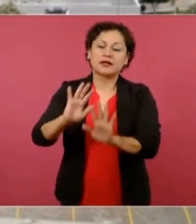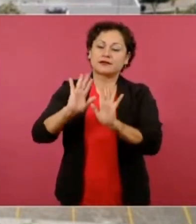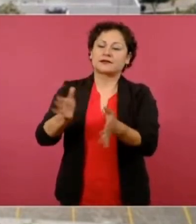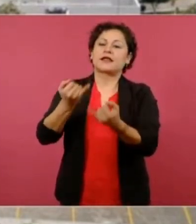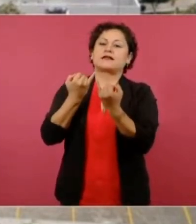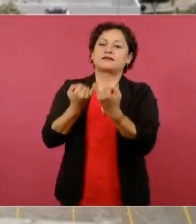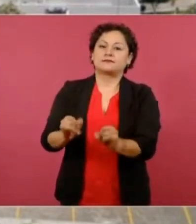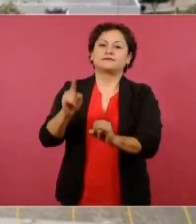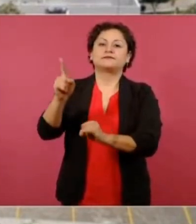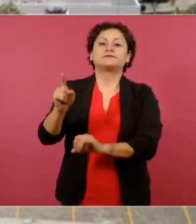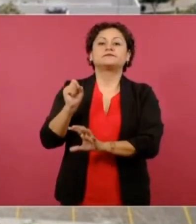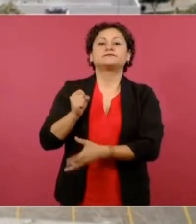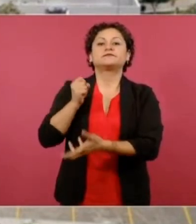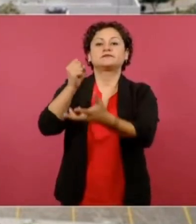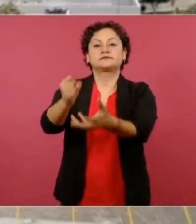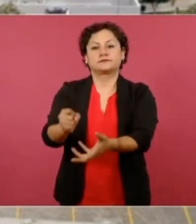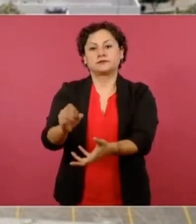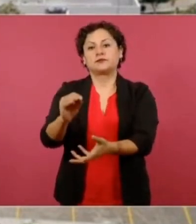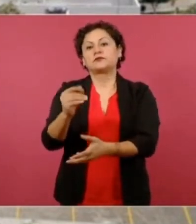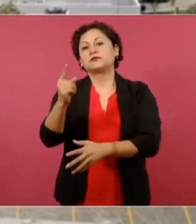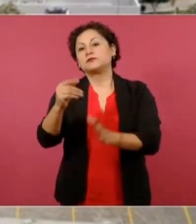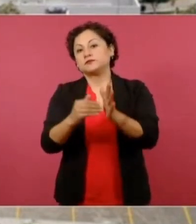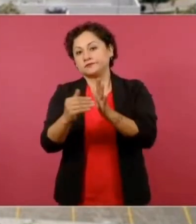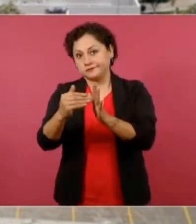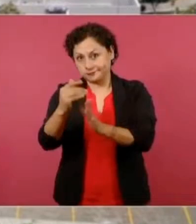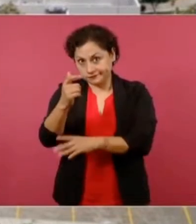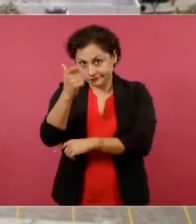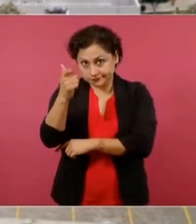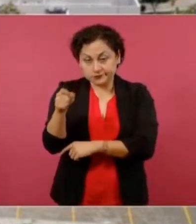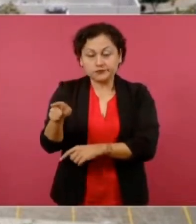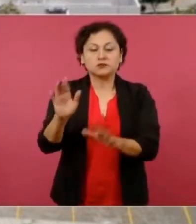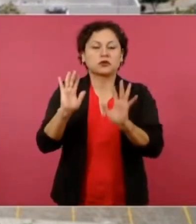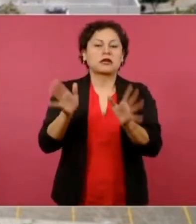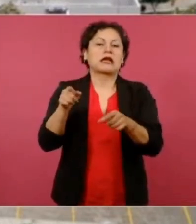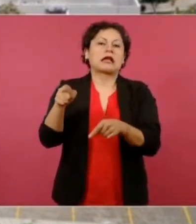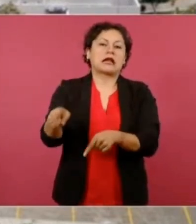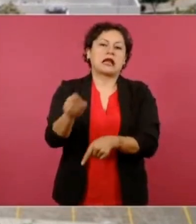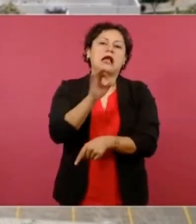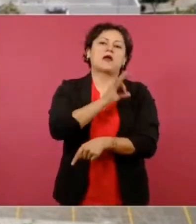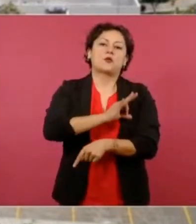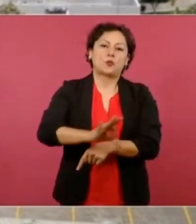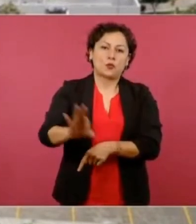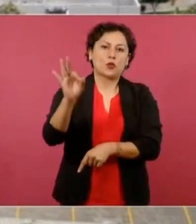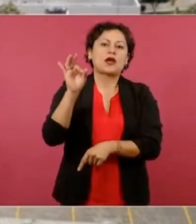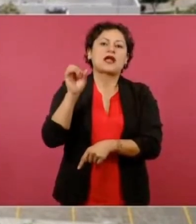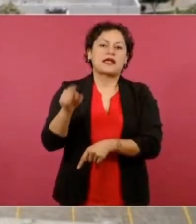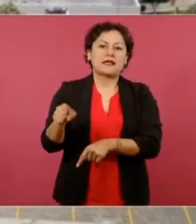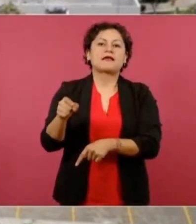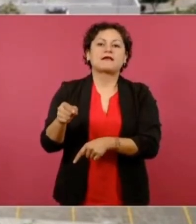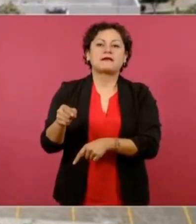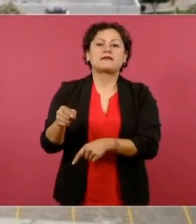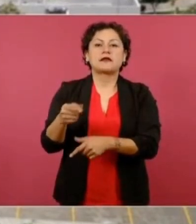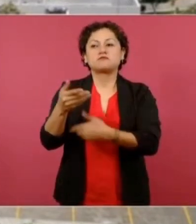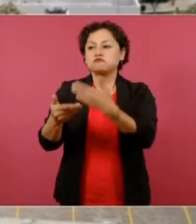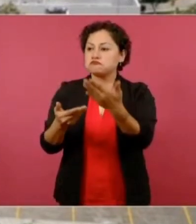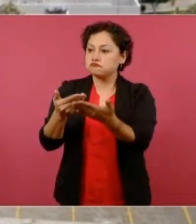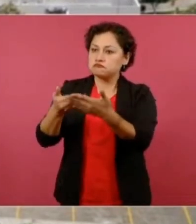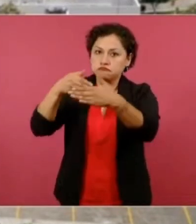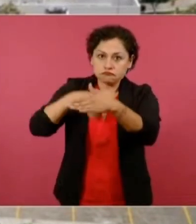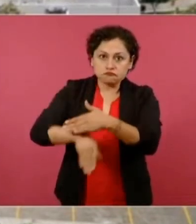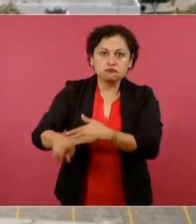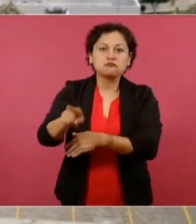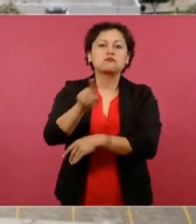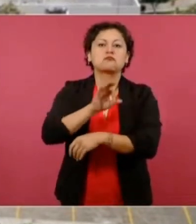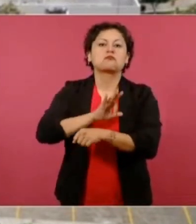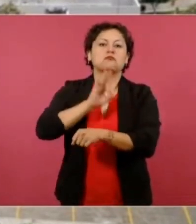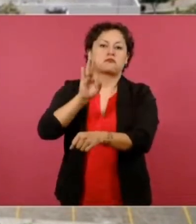de pesos que afortunadamente permite que este hospital preste servicios para la población sin seguridad